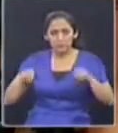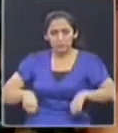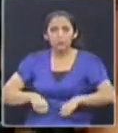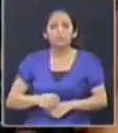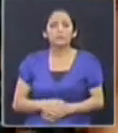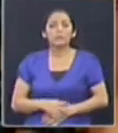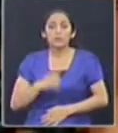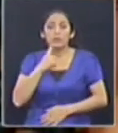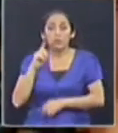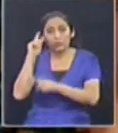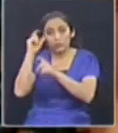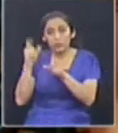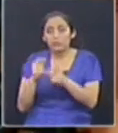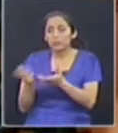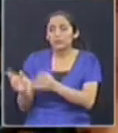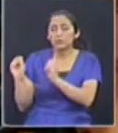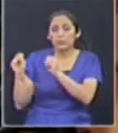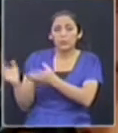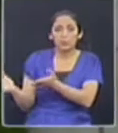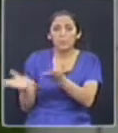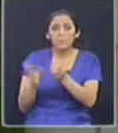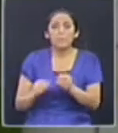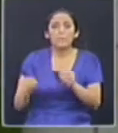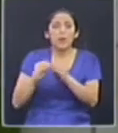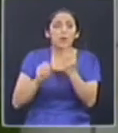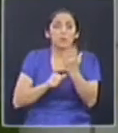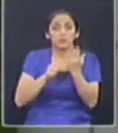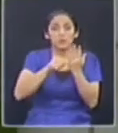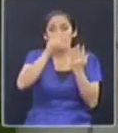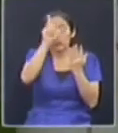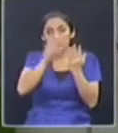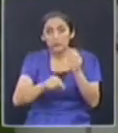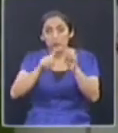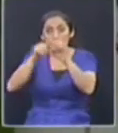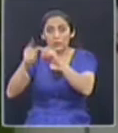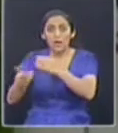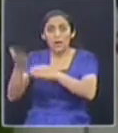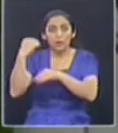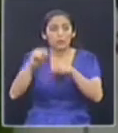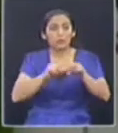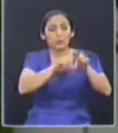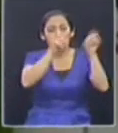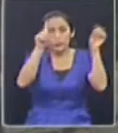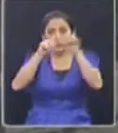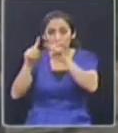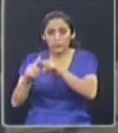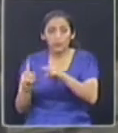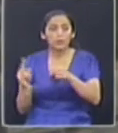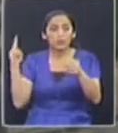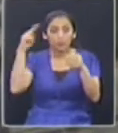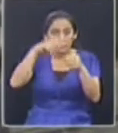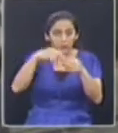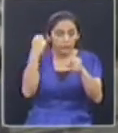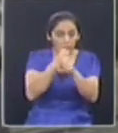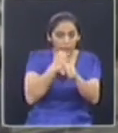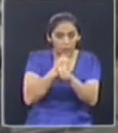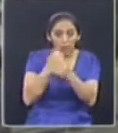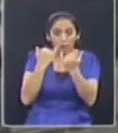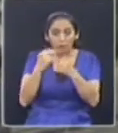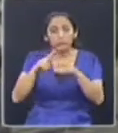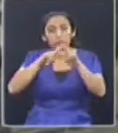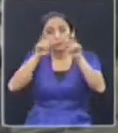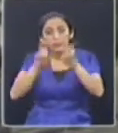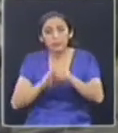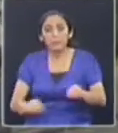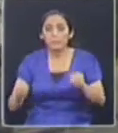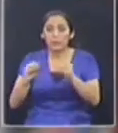la indagación a todos los ministros y exministros que tuvieron relación con los sectores estratégicos. Y ahora en la pesquisa que se realiza